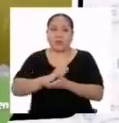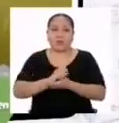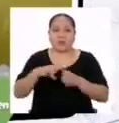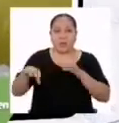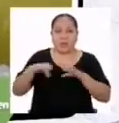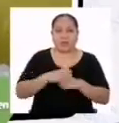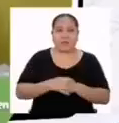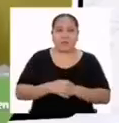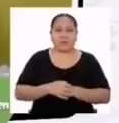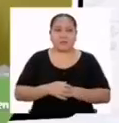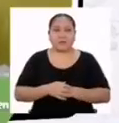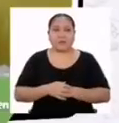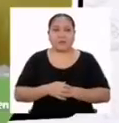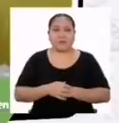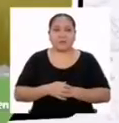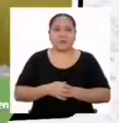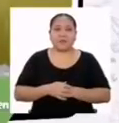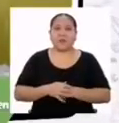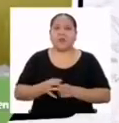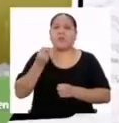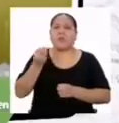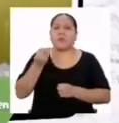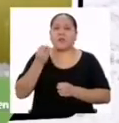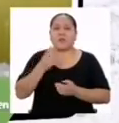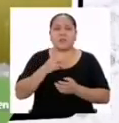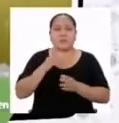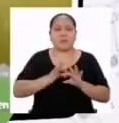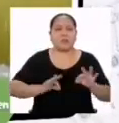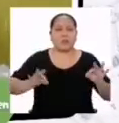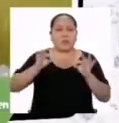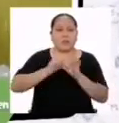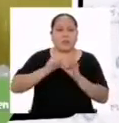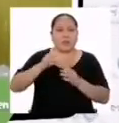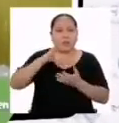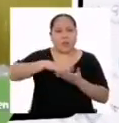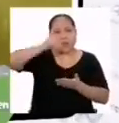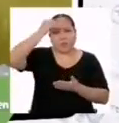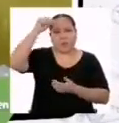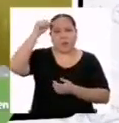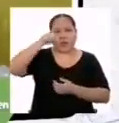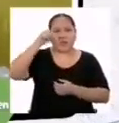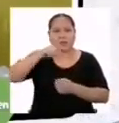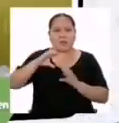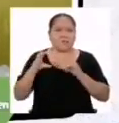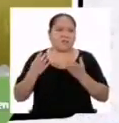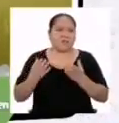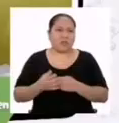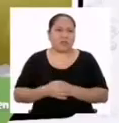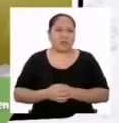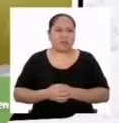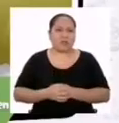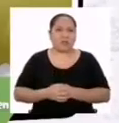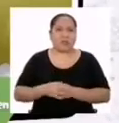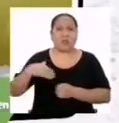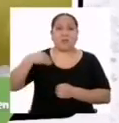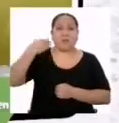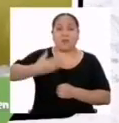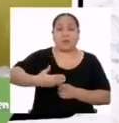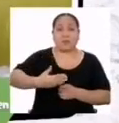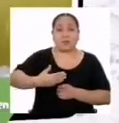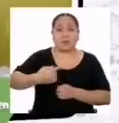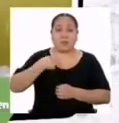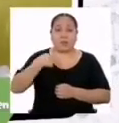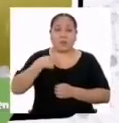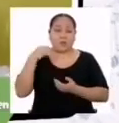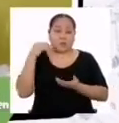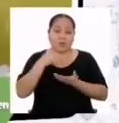comprender lo que leemos. ¿Por qué es importante aprender esto? Porque así, la próxima vez que me digan que no estudié